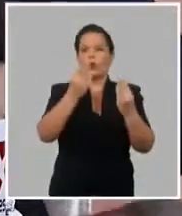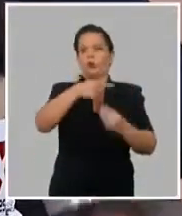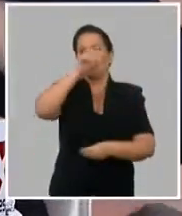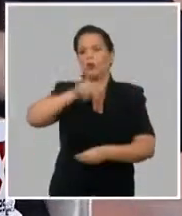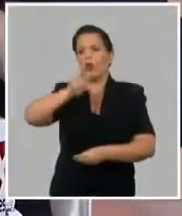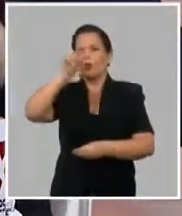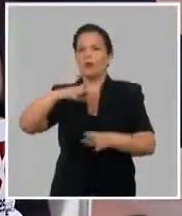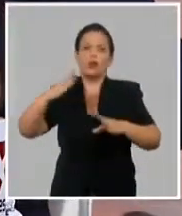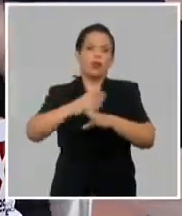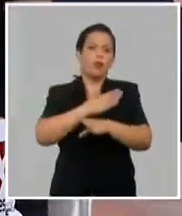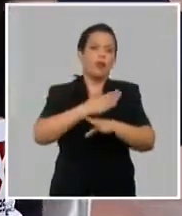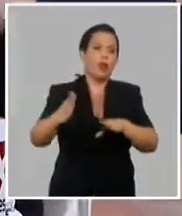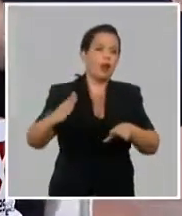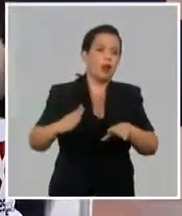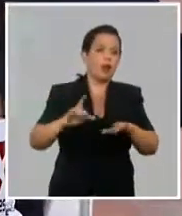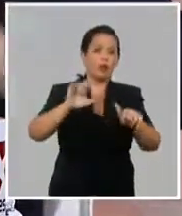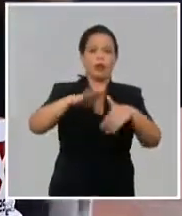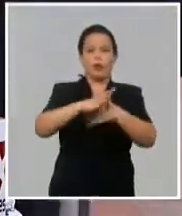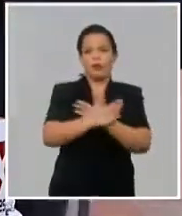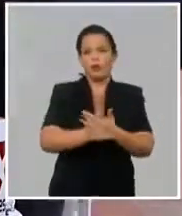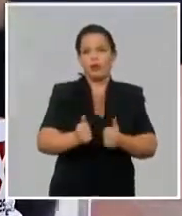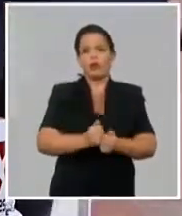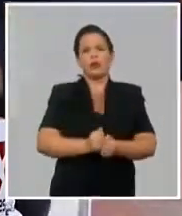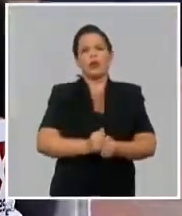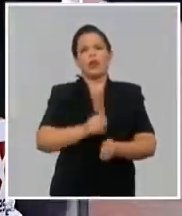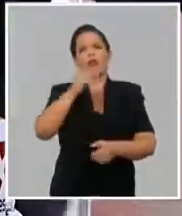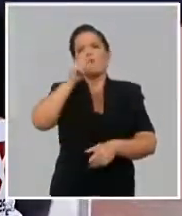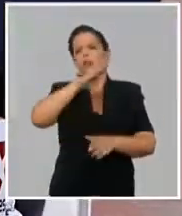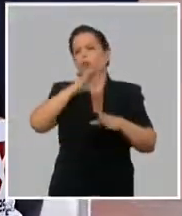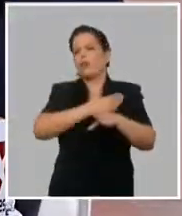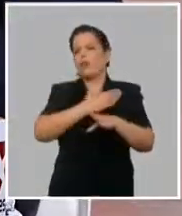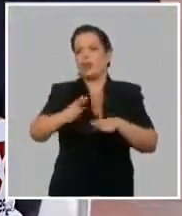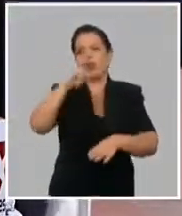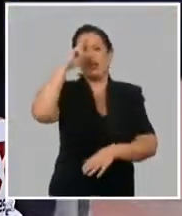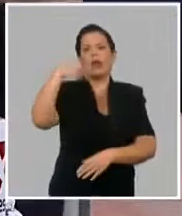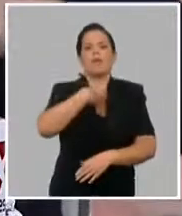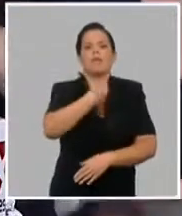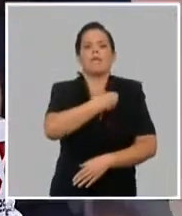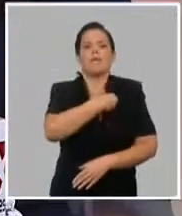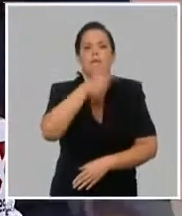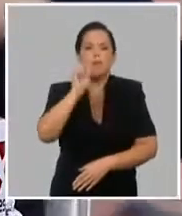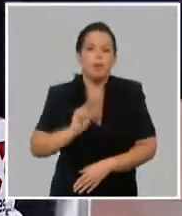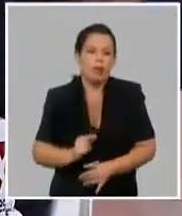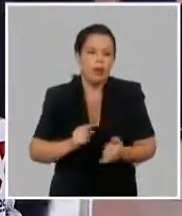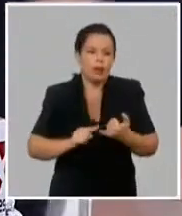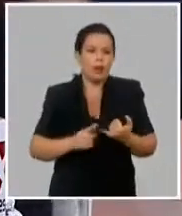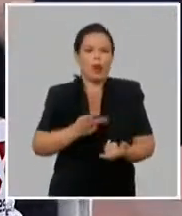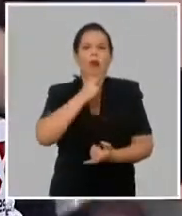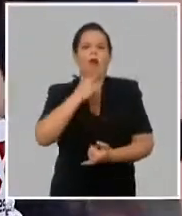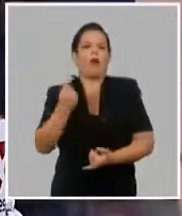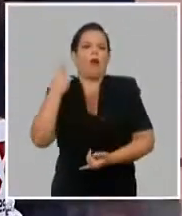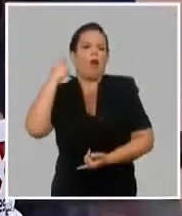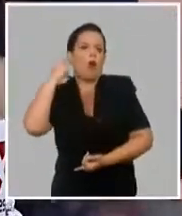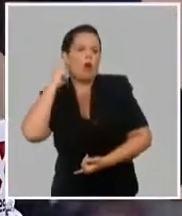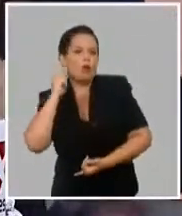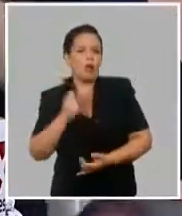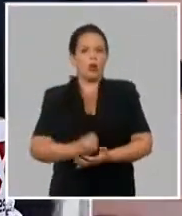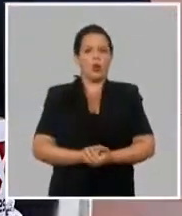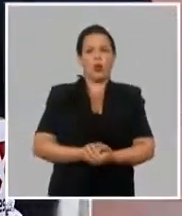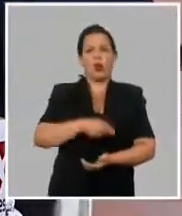incluyendo médicos otorrinos entomólogos epidemiólogo neurólogos y con